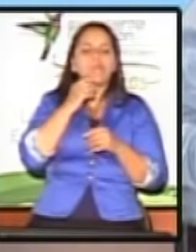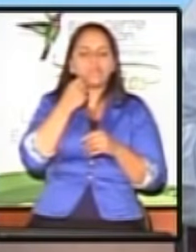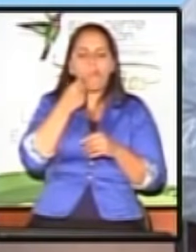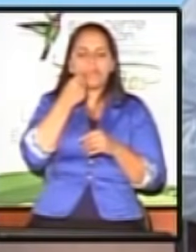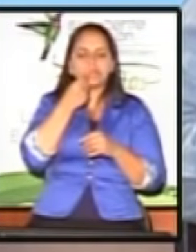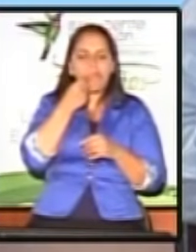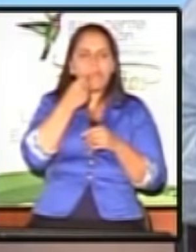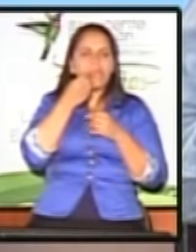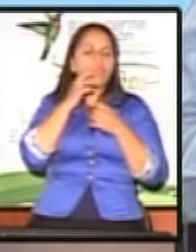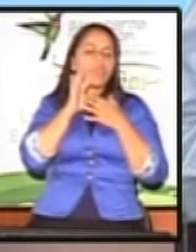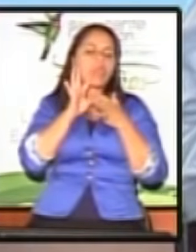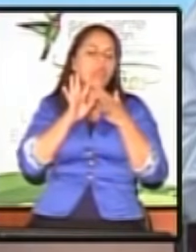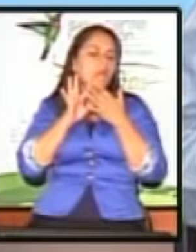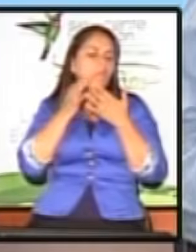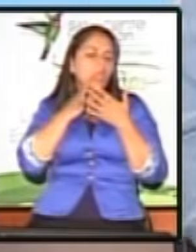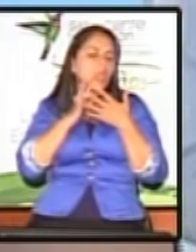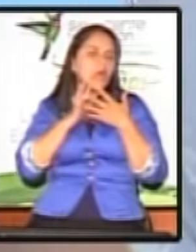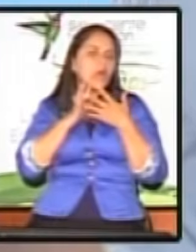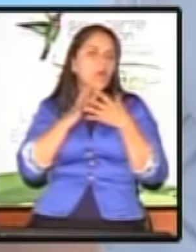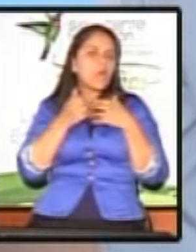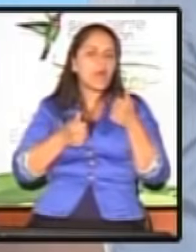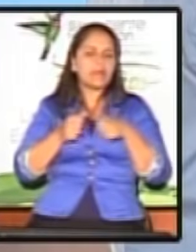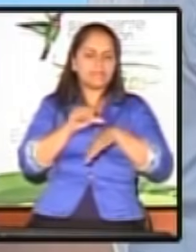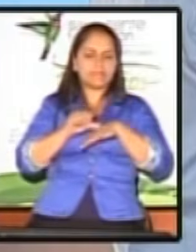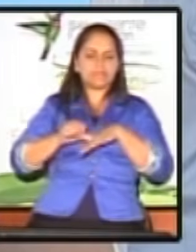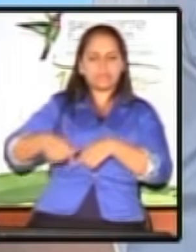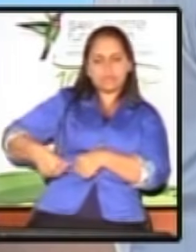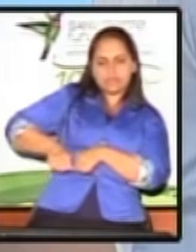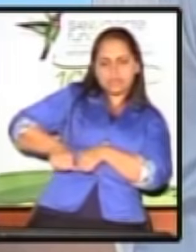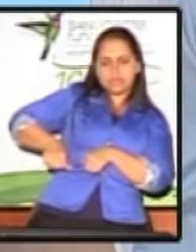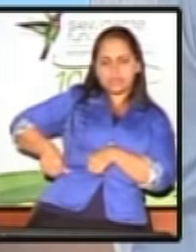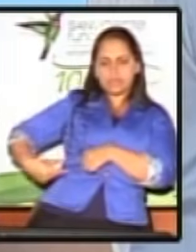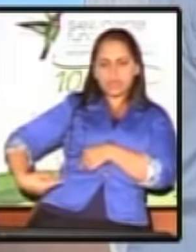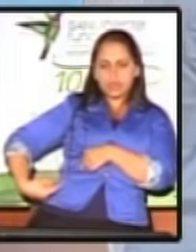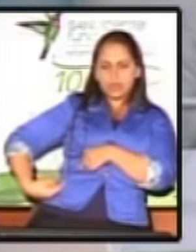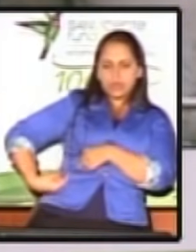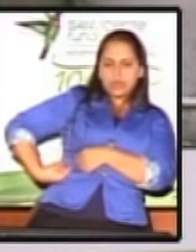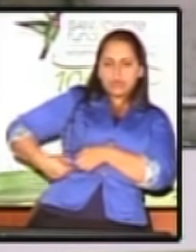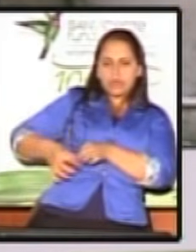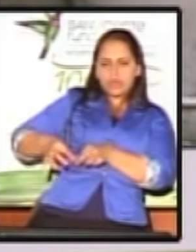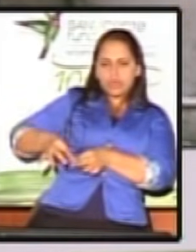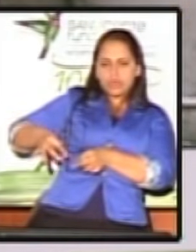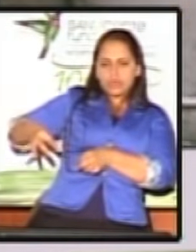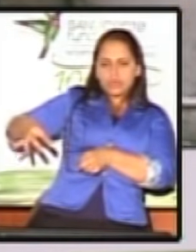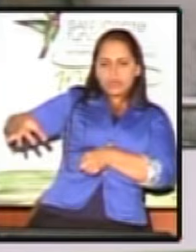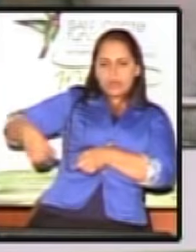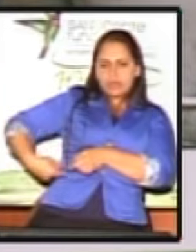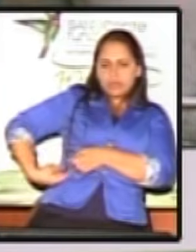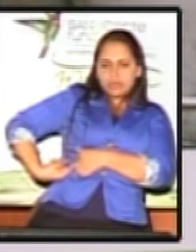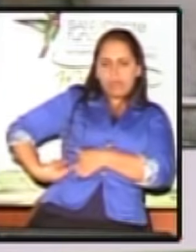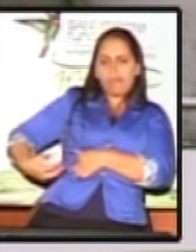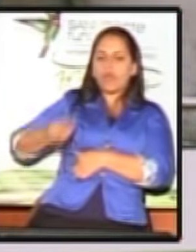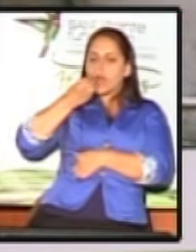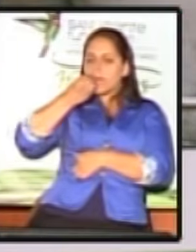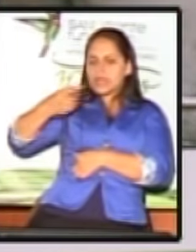se recurre a una cirugía que es poner una sonda en el estómago. Esto es el estómago, esta es la sonda y esta